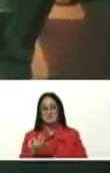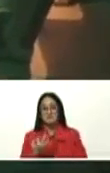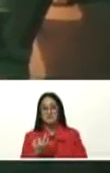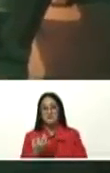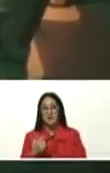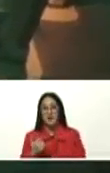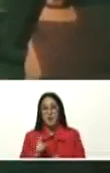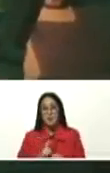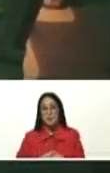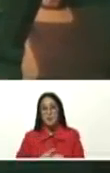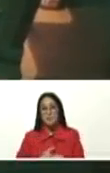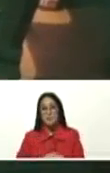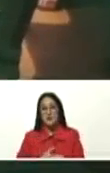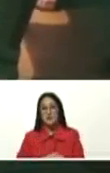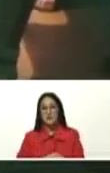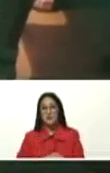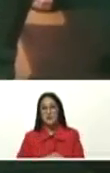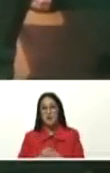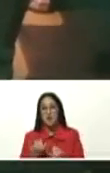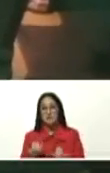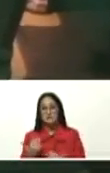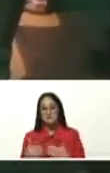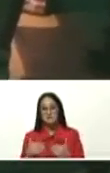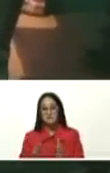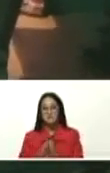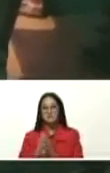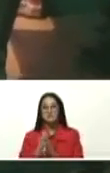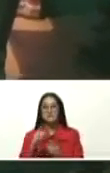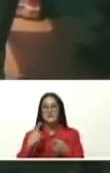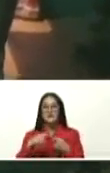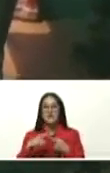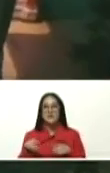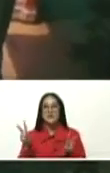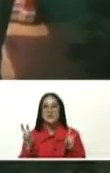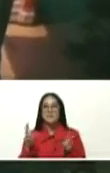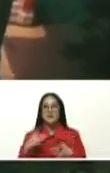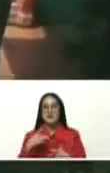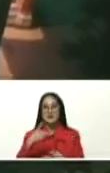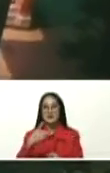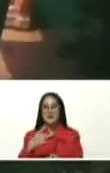en estos momentos y que han venido avanzando en diversos temas de interés.